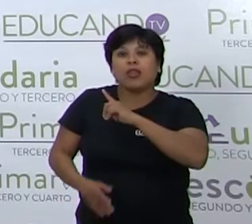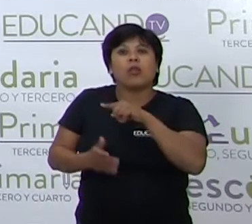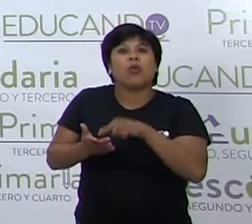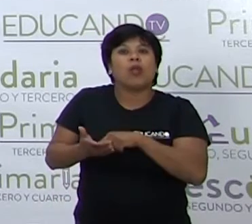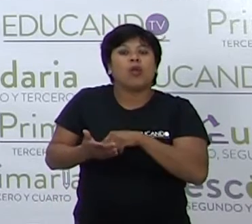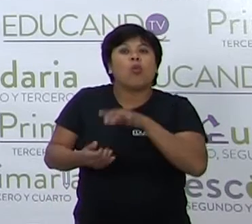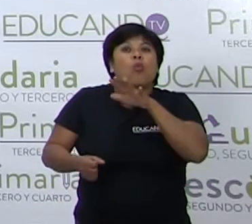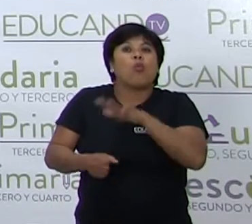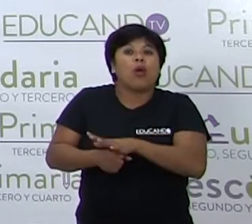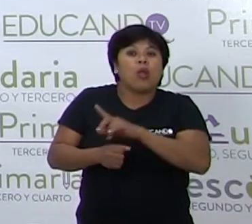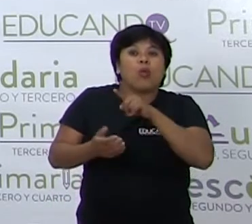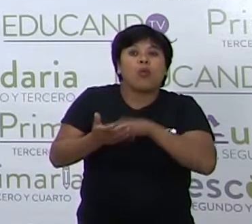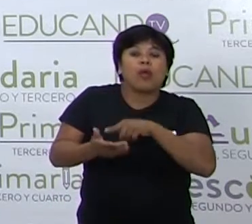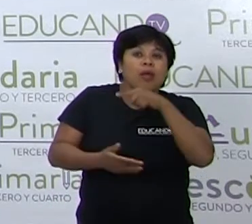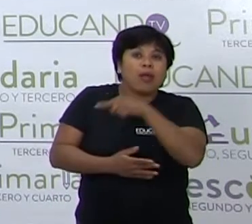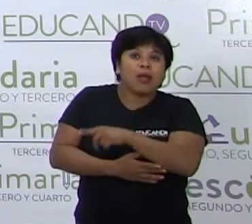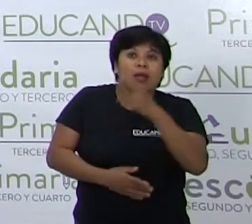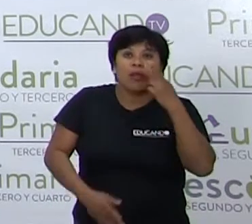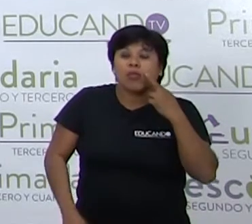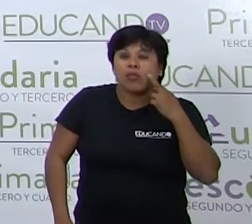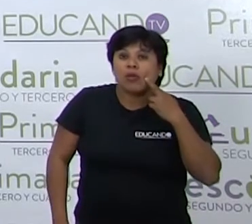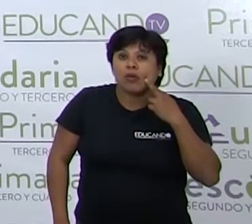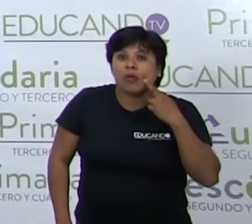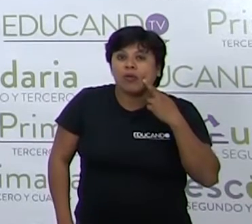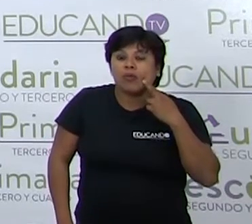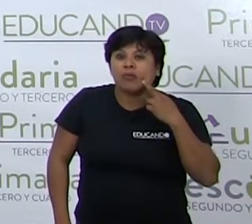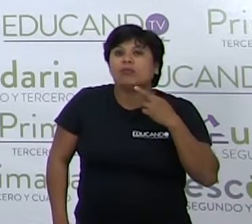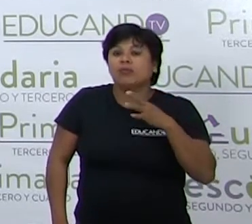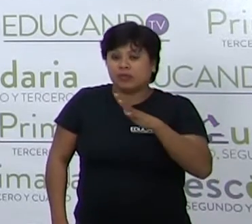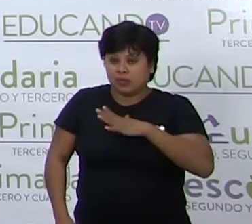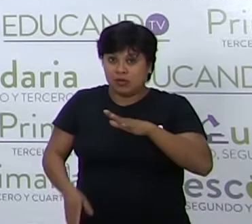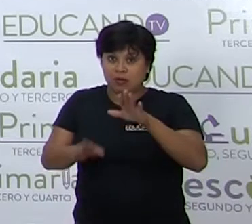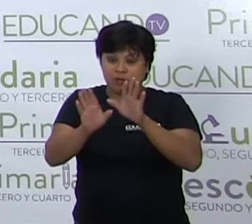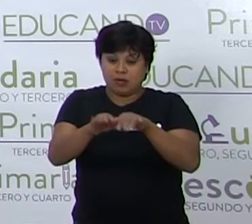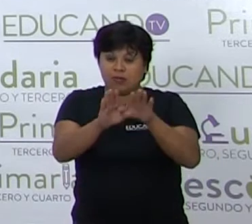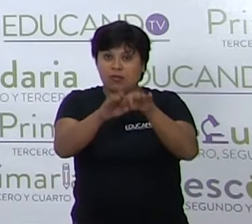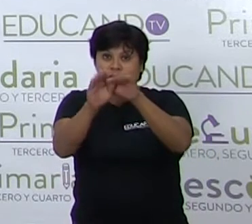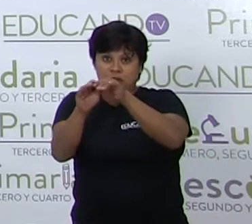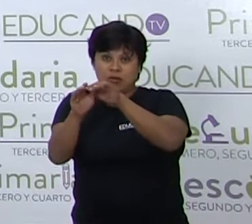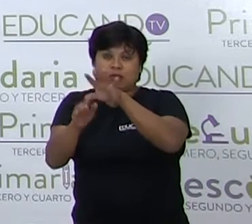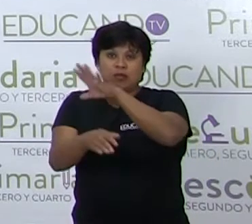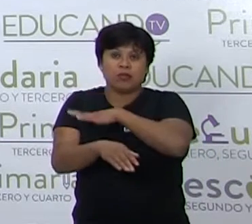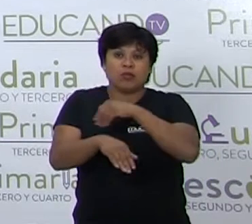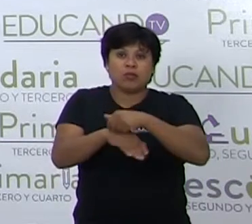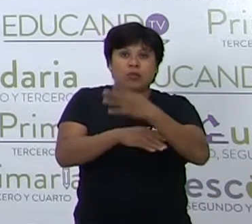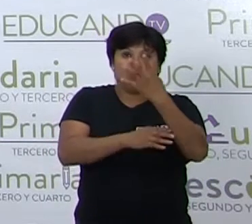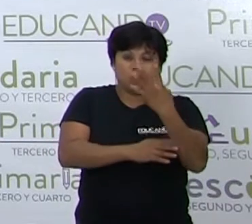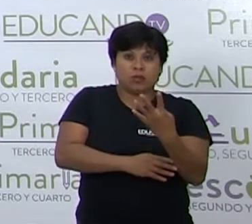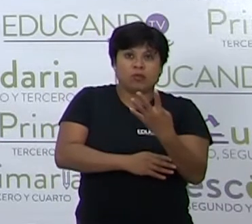¿En qué lugar lo encontró? Si la mariposa está en la cuarta posición,